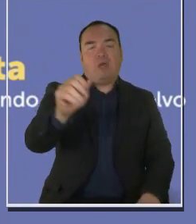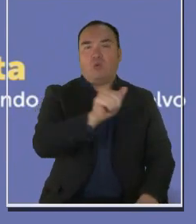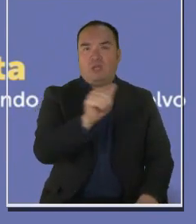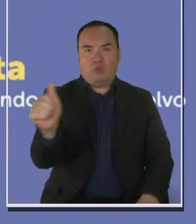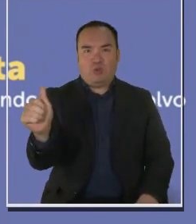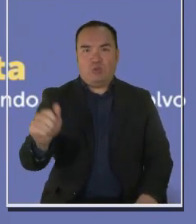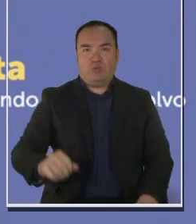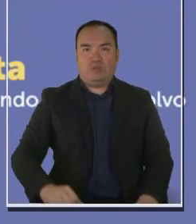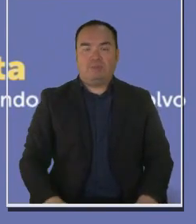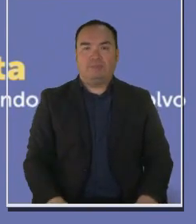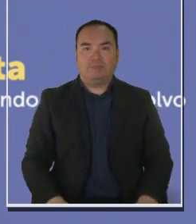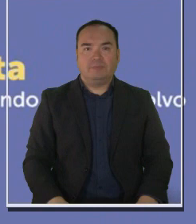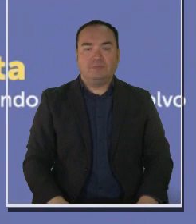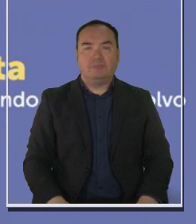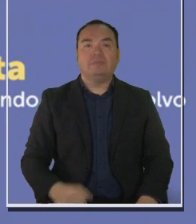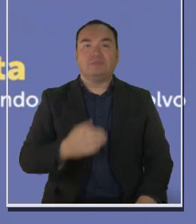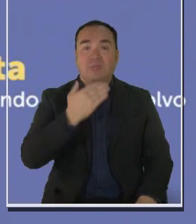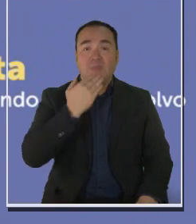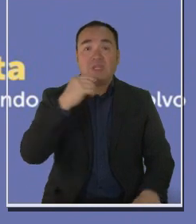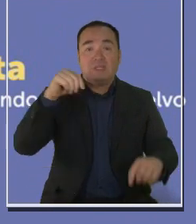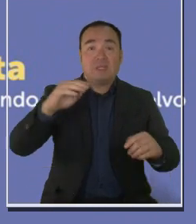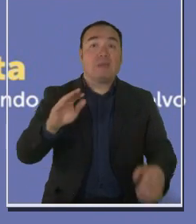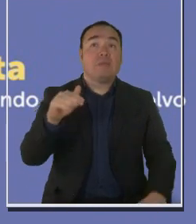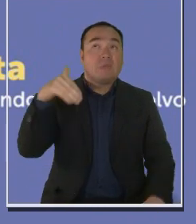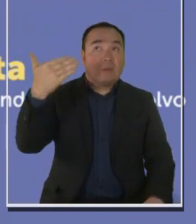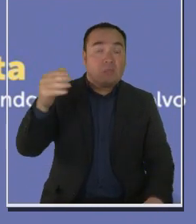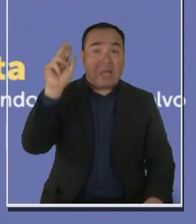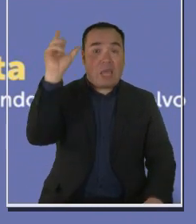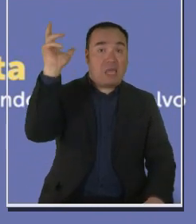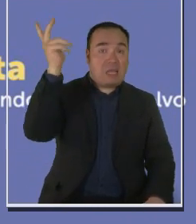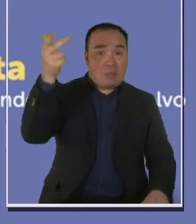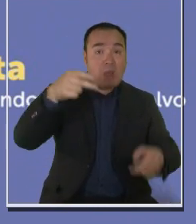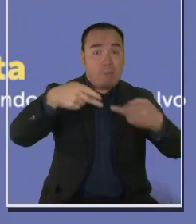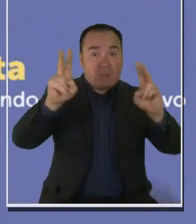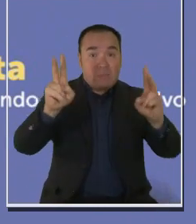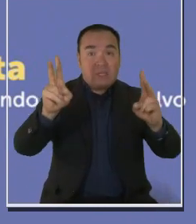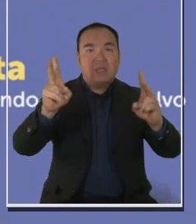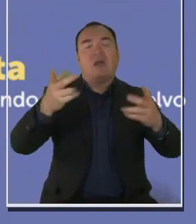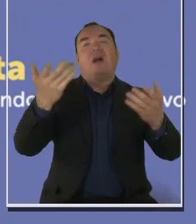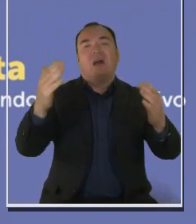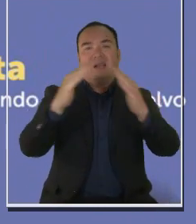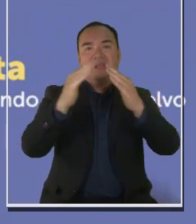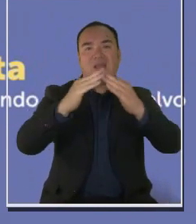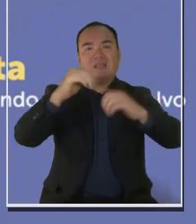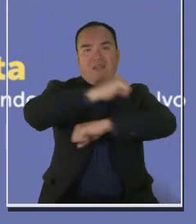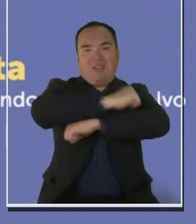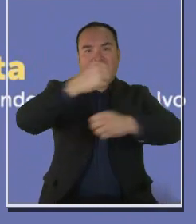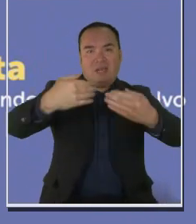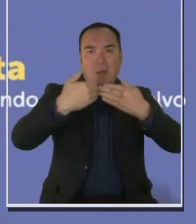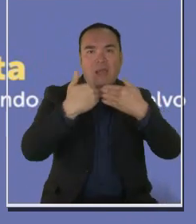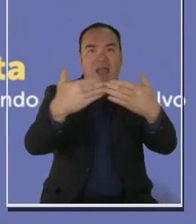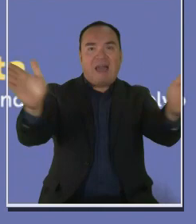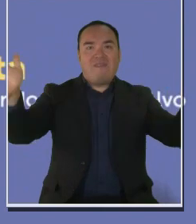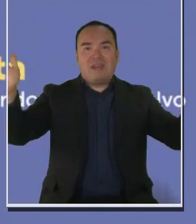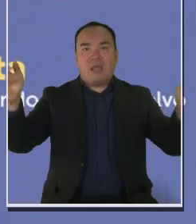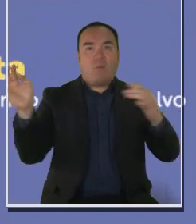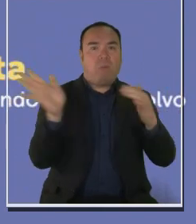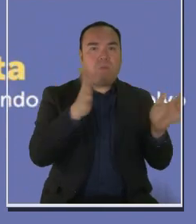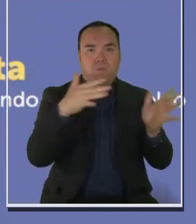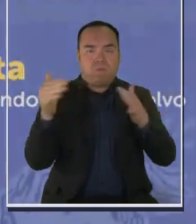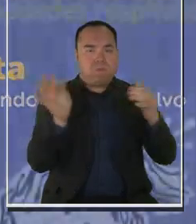que podemos, si las condiciones climáticas lo permiten, ventilar los espacios va a ayudar muchísimo a reducir el riesgo